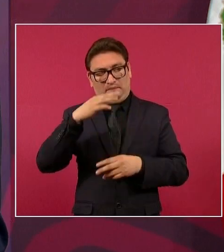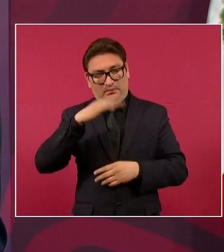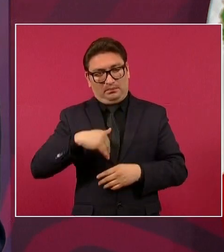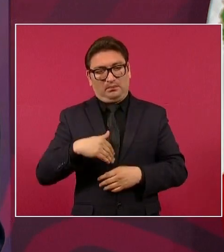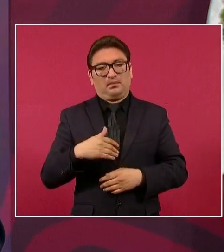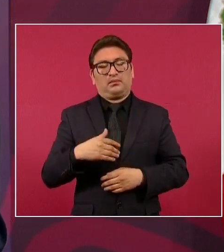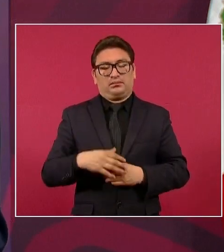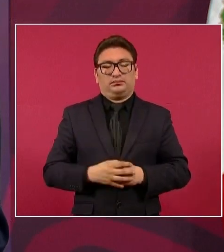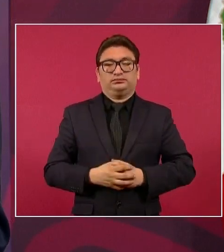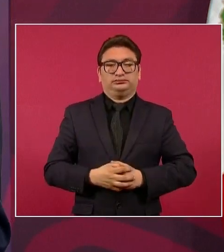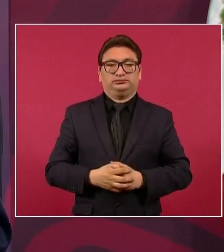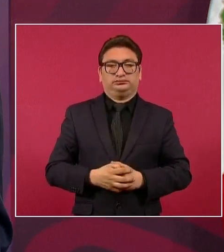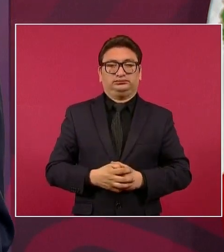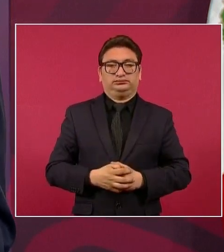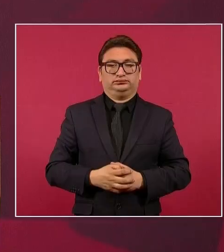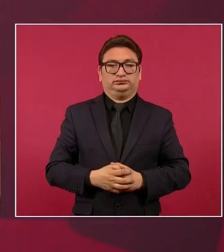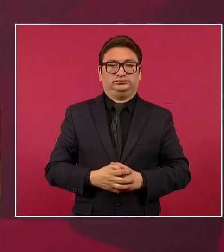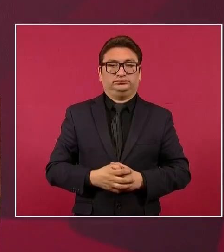Pedro, al que